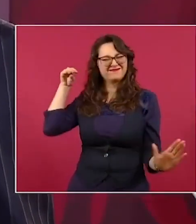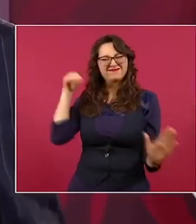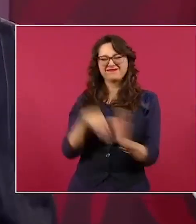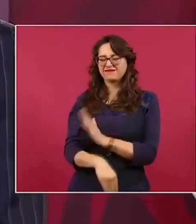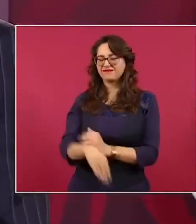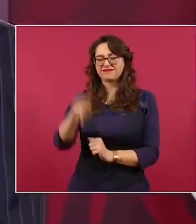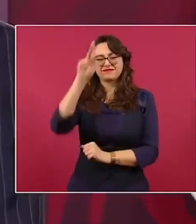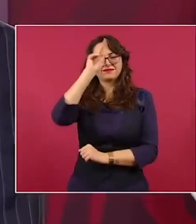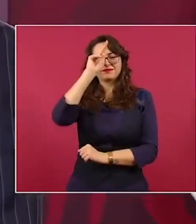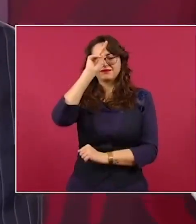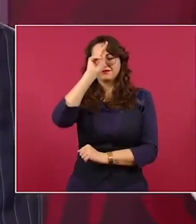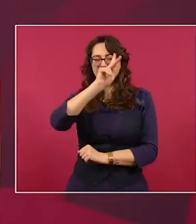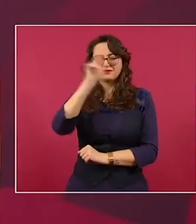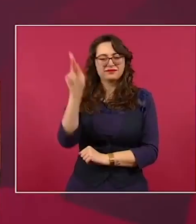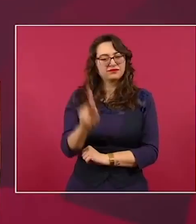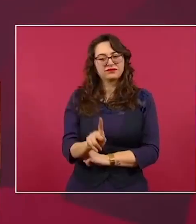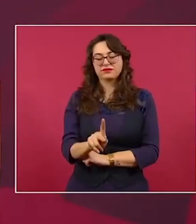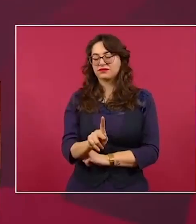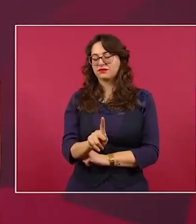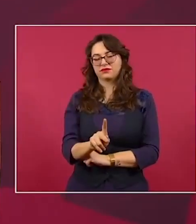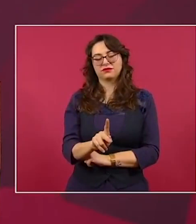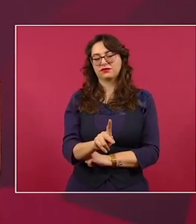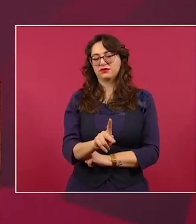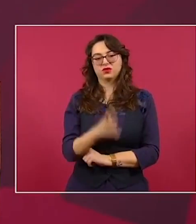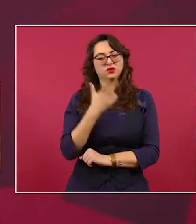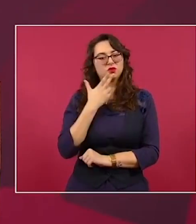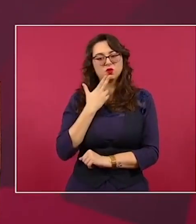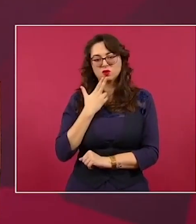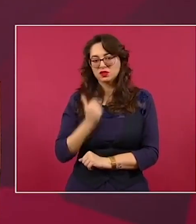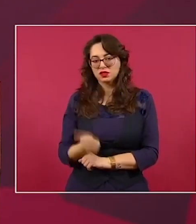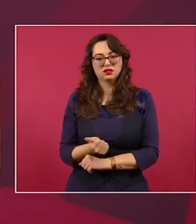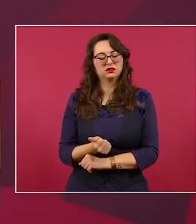Acuérdense que el Plan Mérida surge precisamente